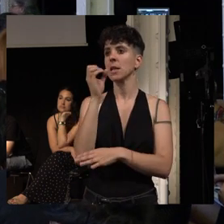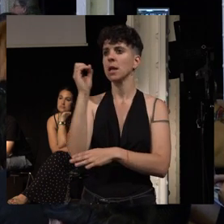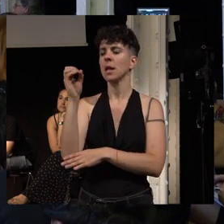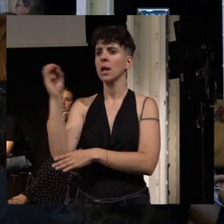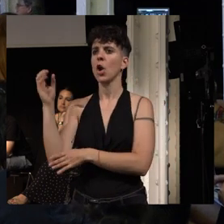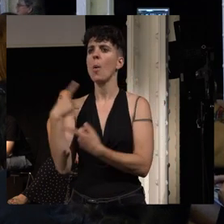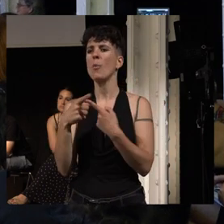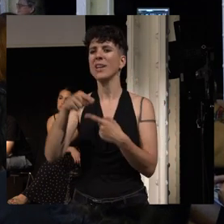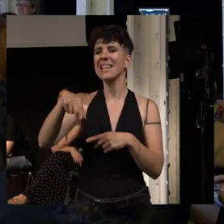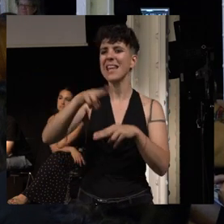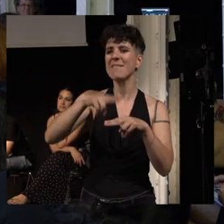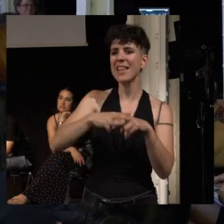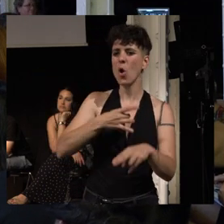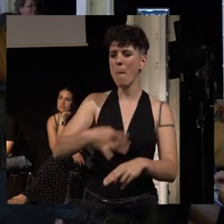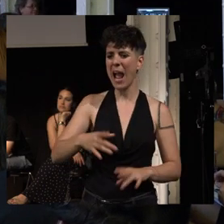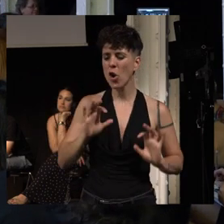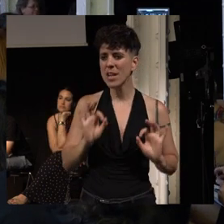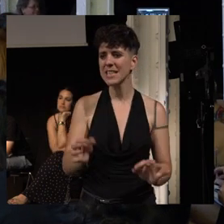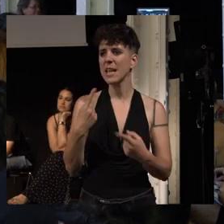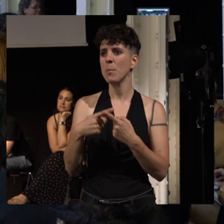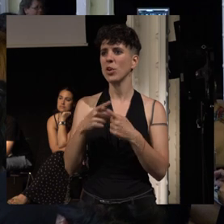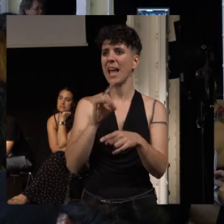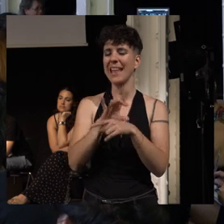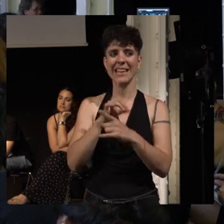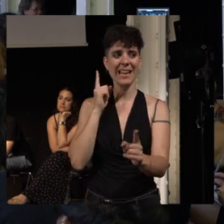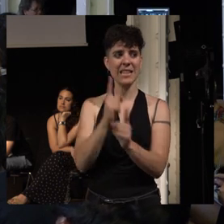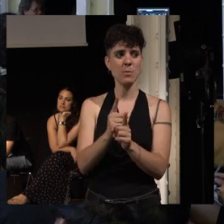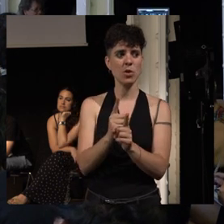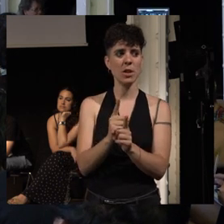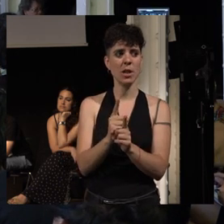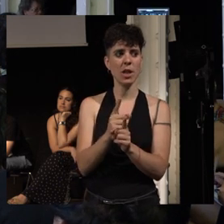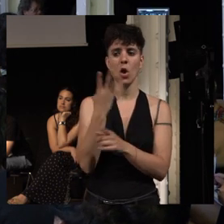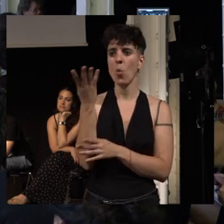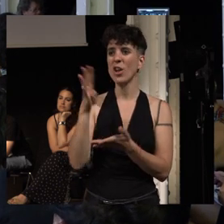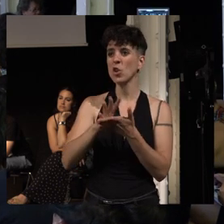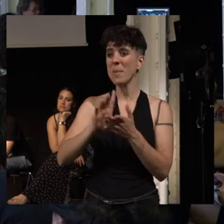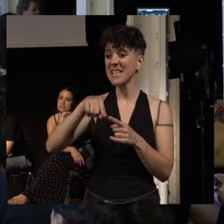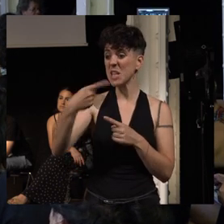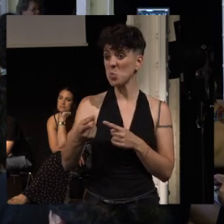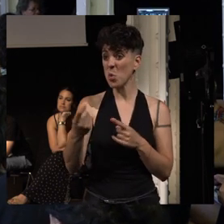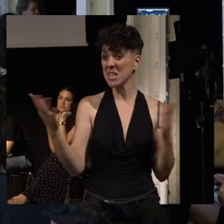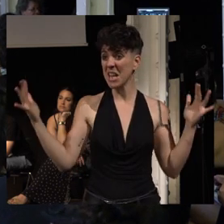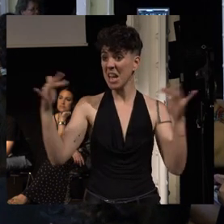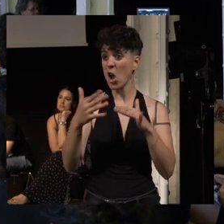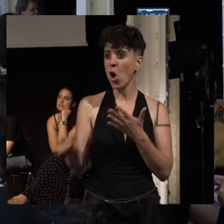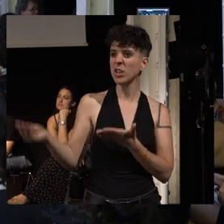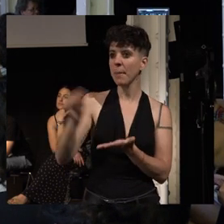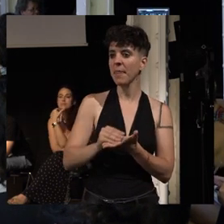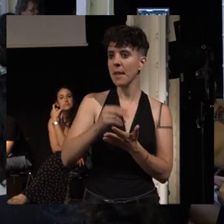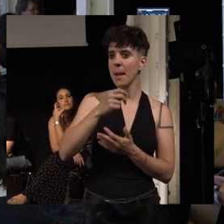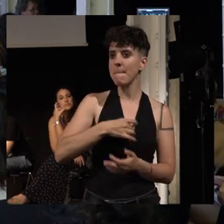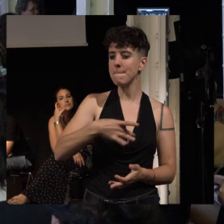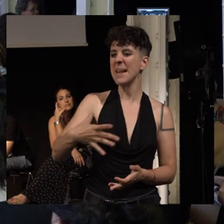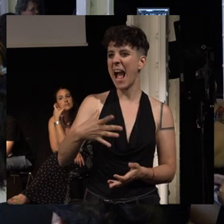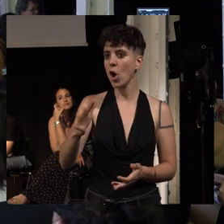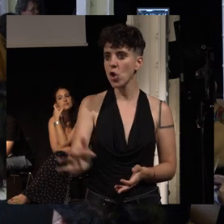este evento es tan blanco? ¿Por qué aquí el antirracismo no sé qué? Y 4 meses después nos vemos aquí y el evento es más blanco todavía. Pero,